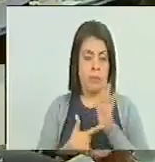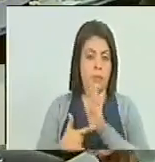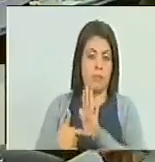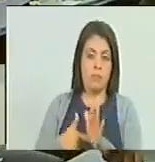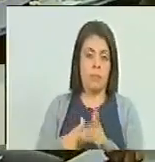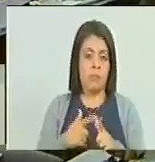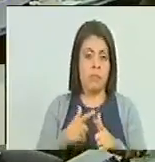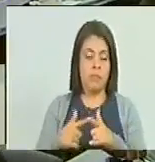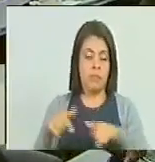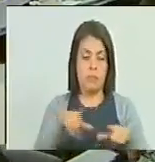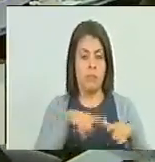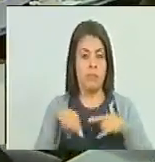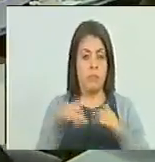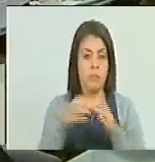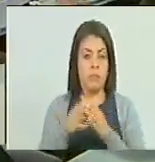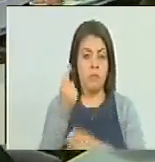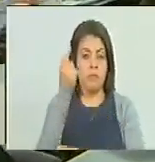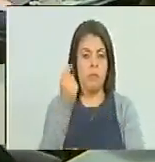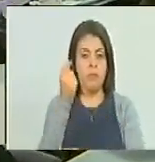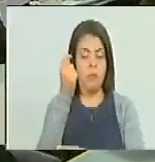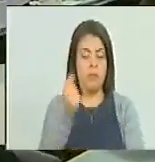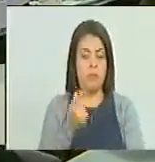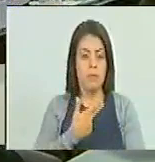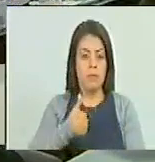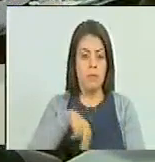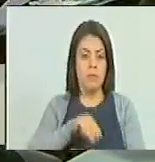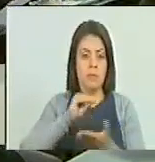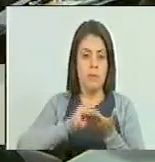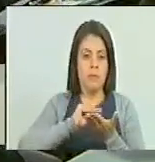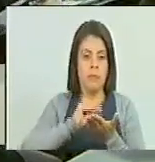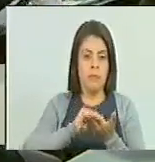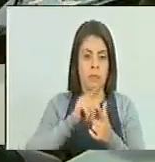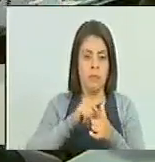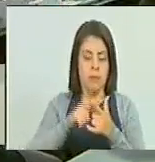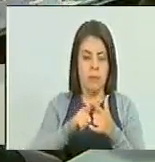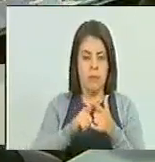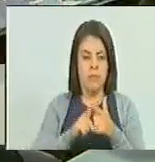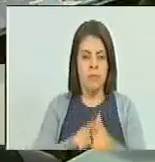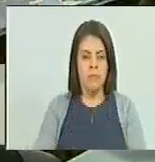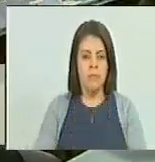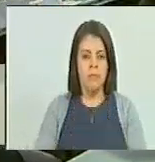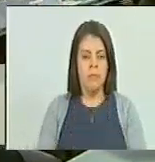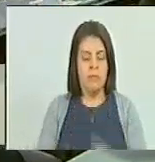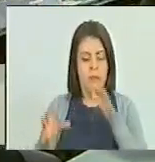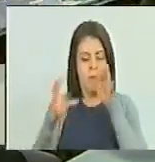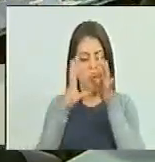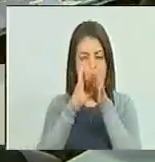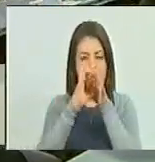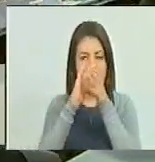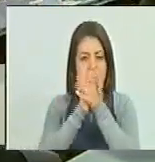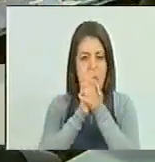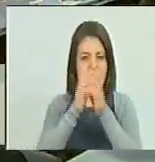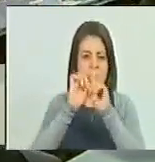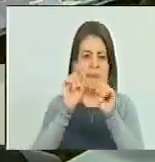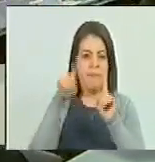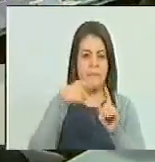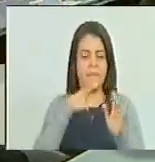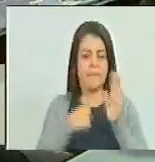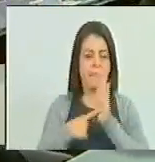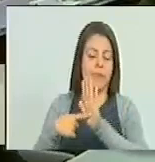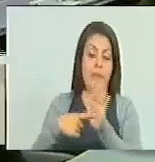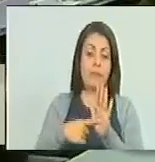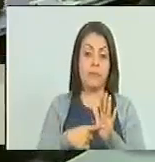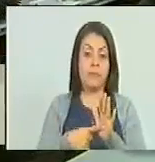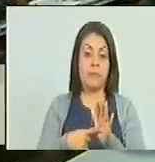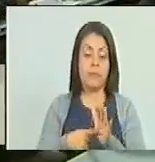manifestar desde este espacio y del grupo parlamentario, reiterar nuestros lazos de amistad, pero también manifestar